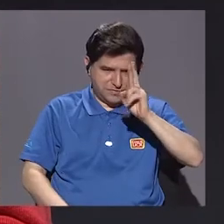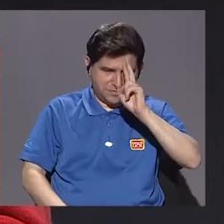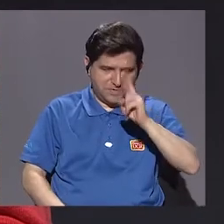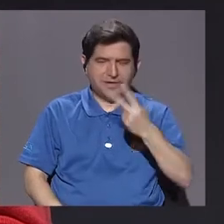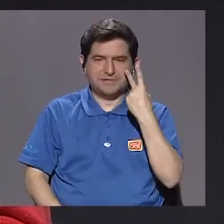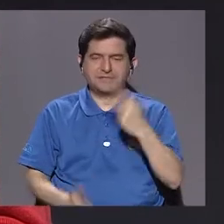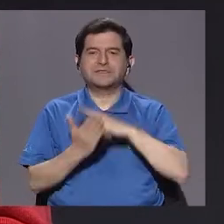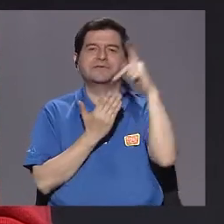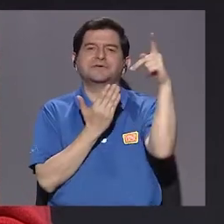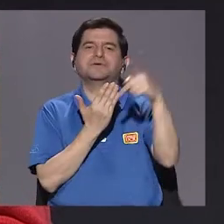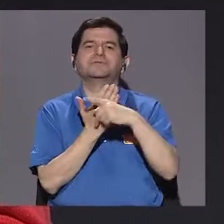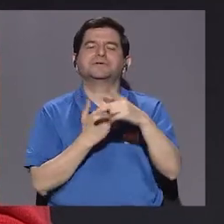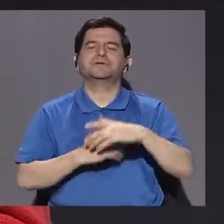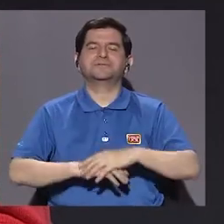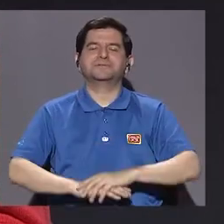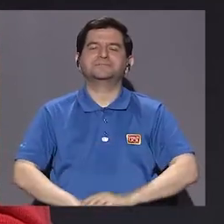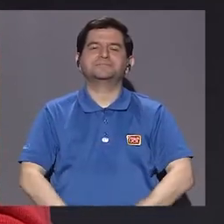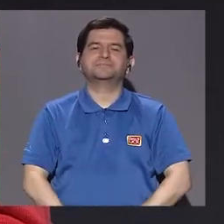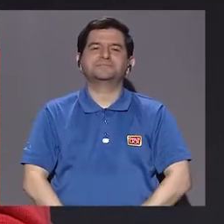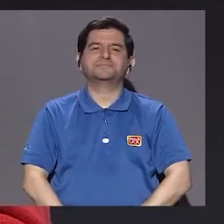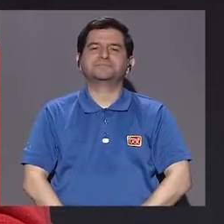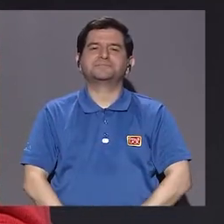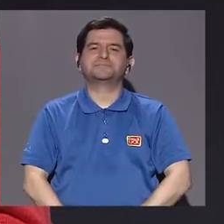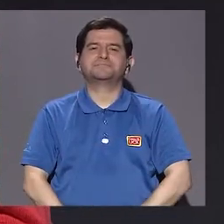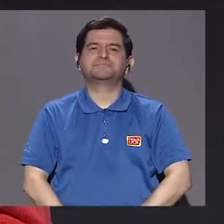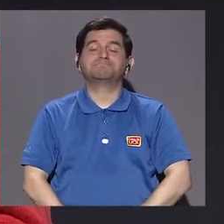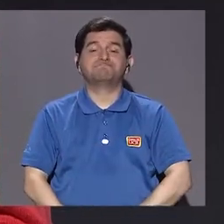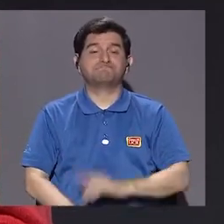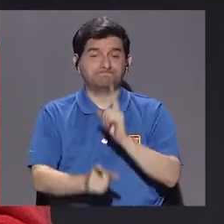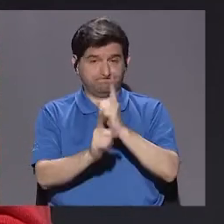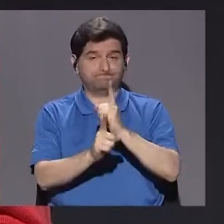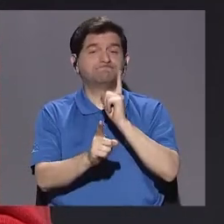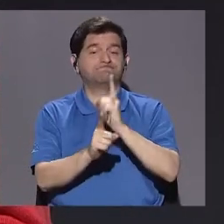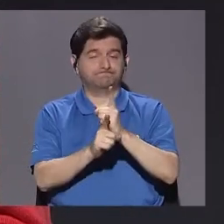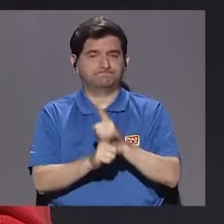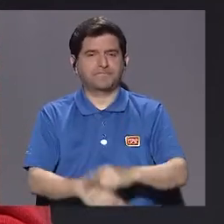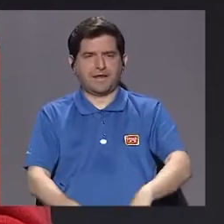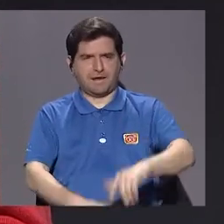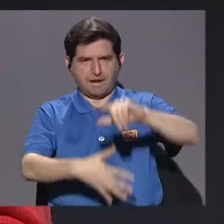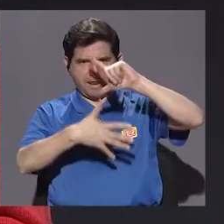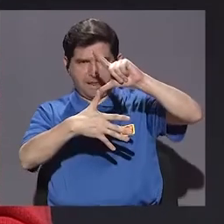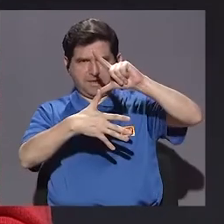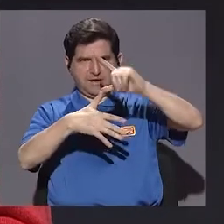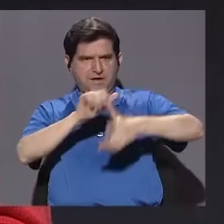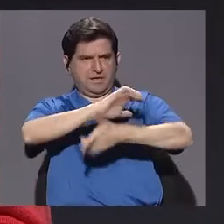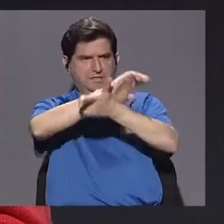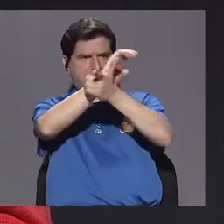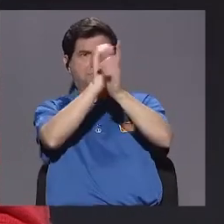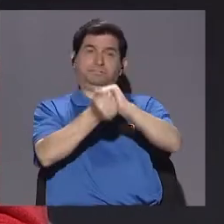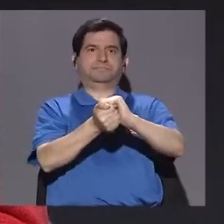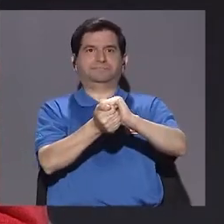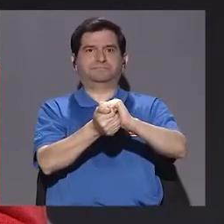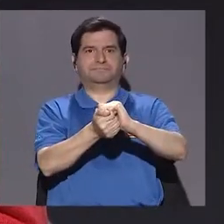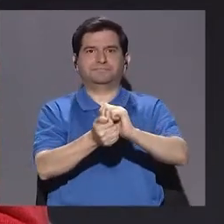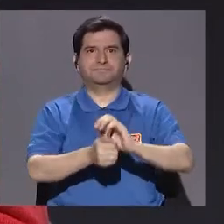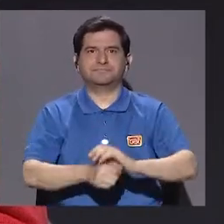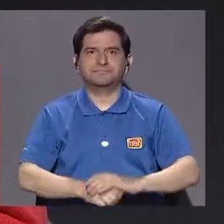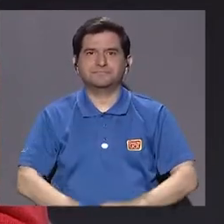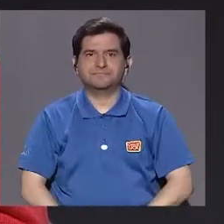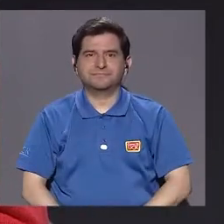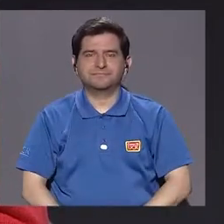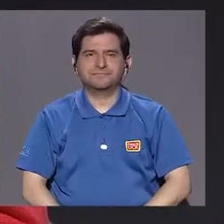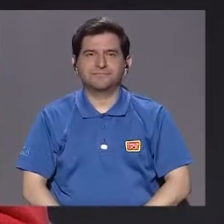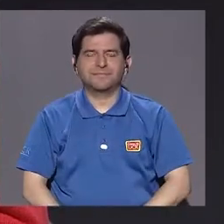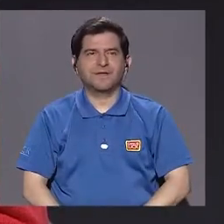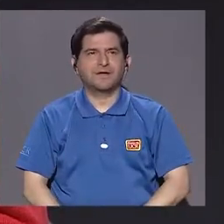televidentes y efectivamente tenemos una américa latina' cambiante y uno